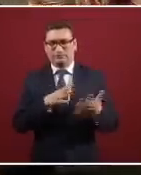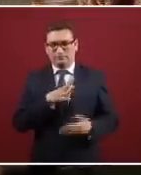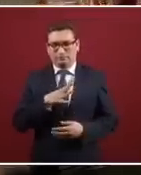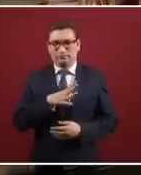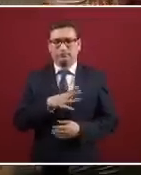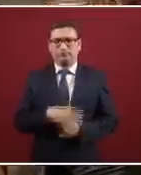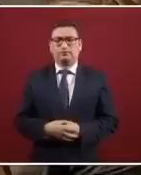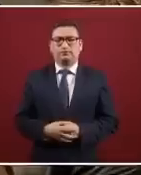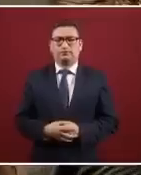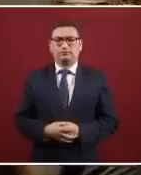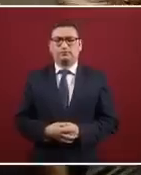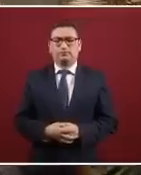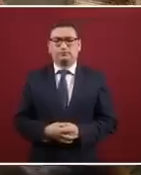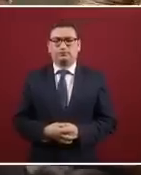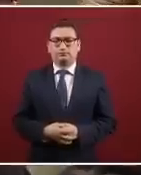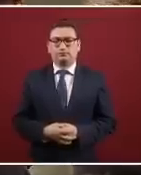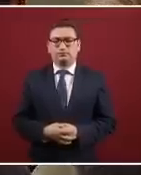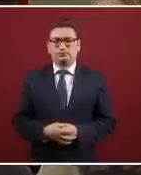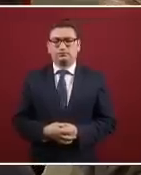todavía en